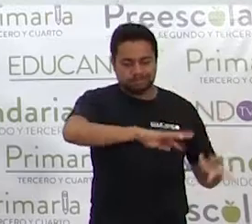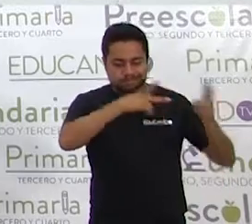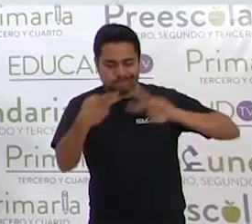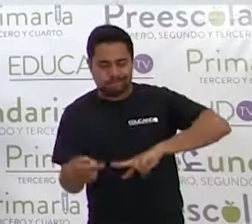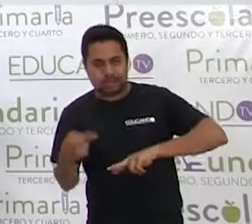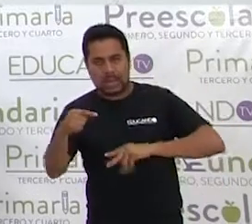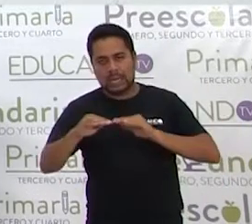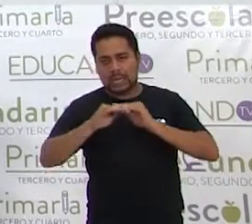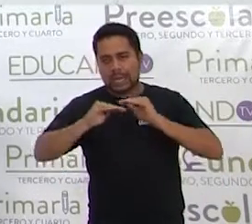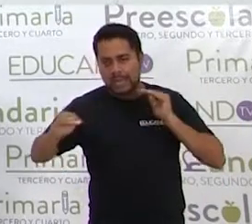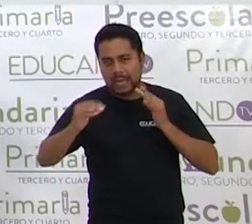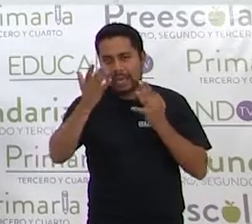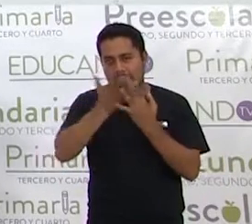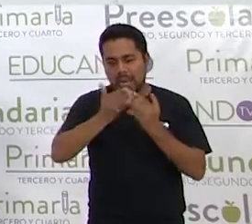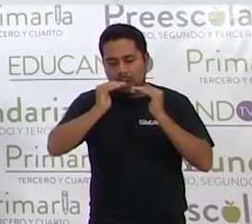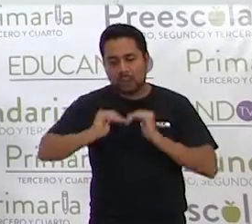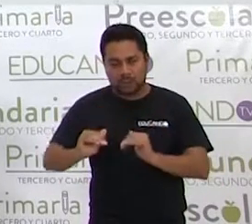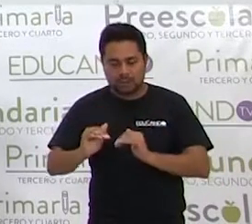dividiendo